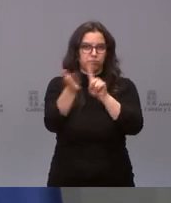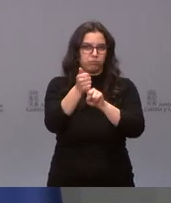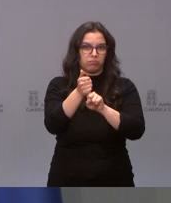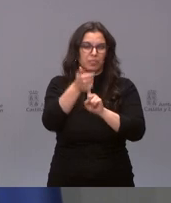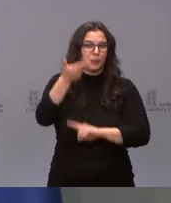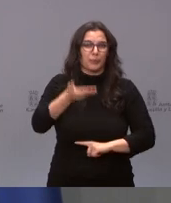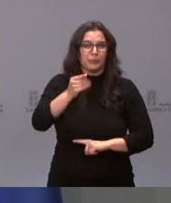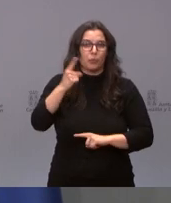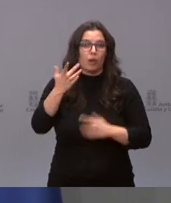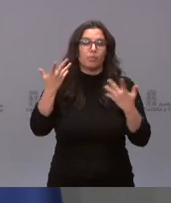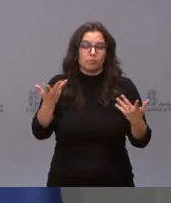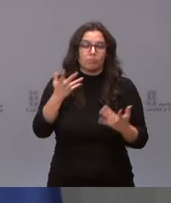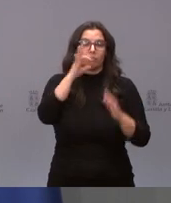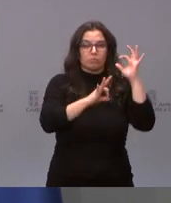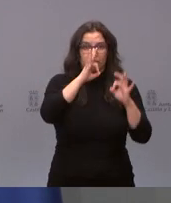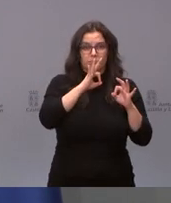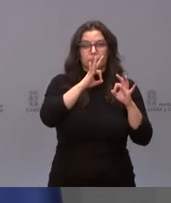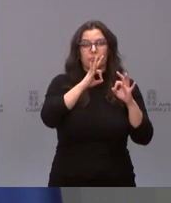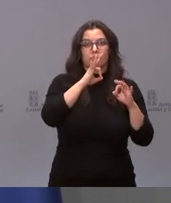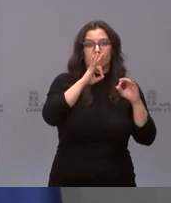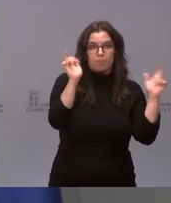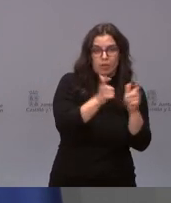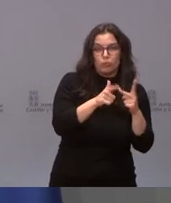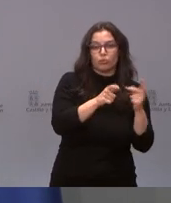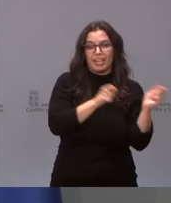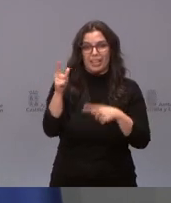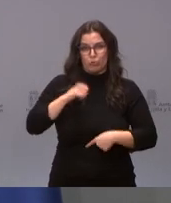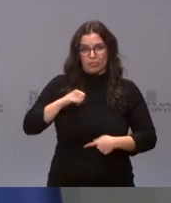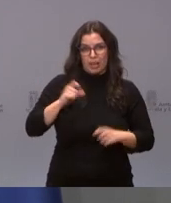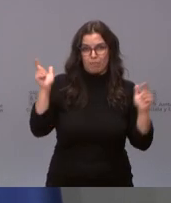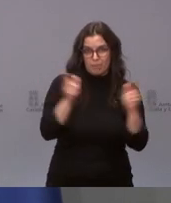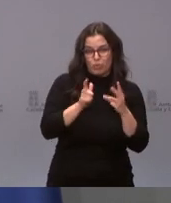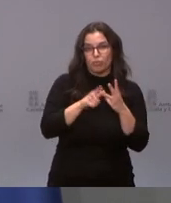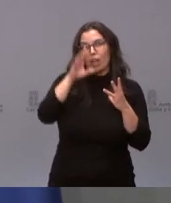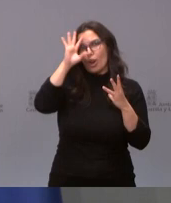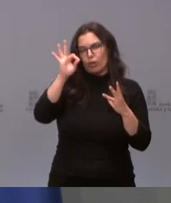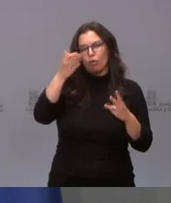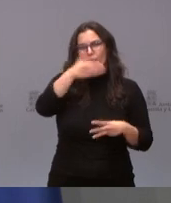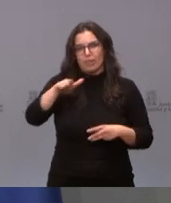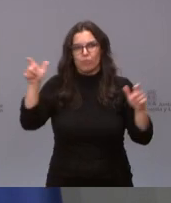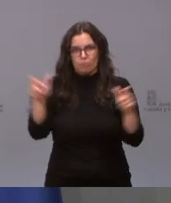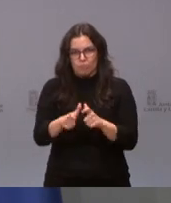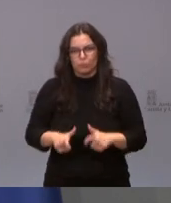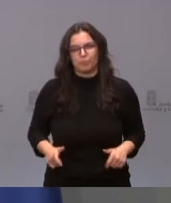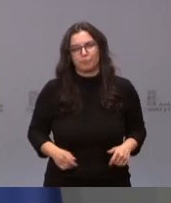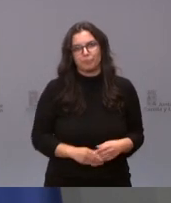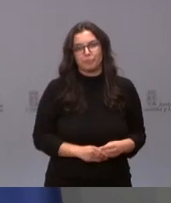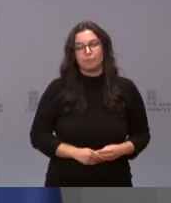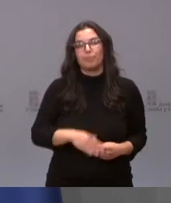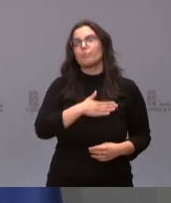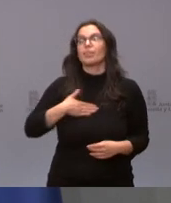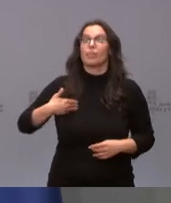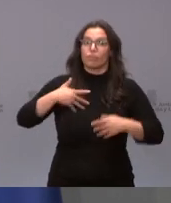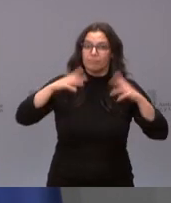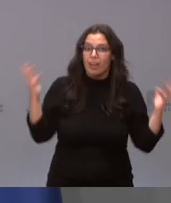disminuyen los datos de incidencia disminuyen los ingresos y por supuesto disminuir los fallecimientos quiero seguir animando